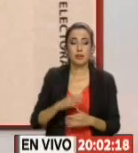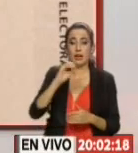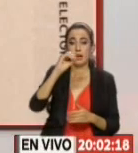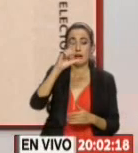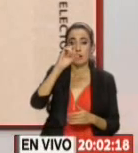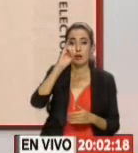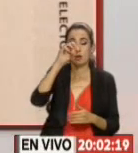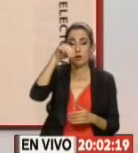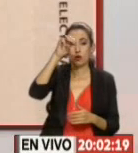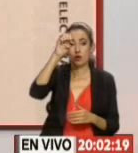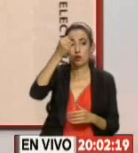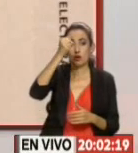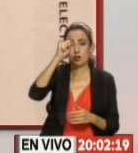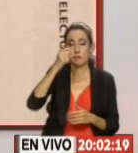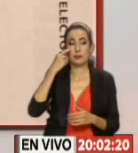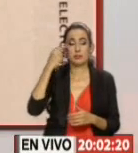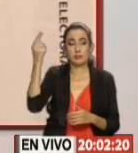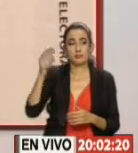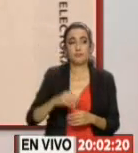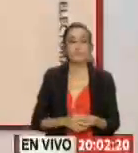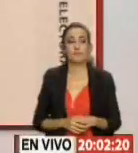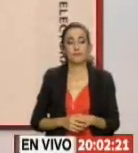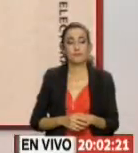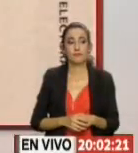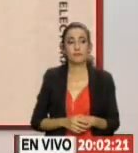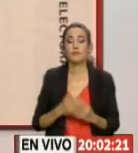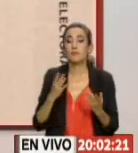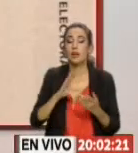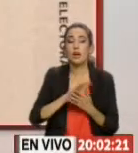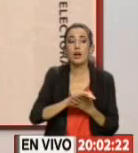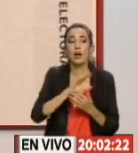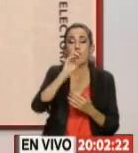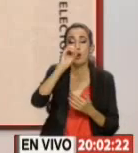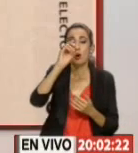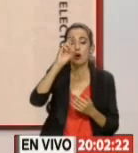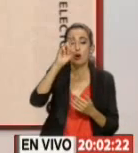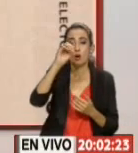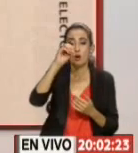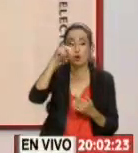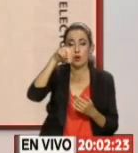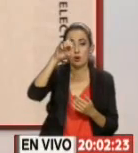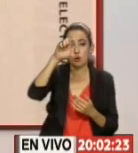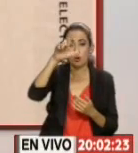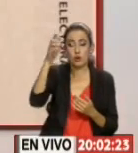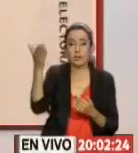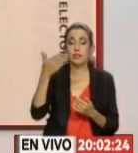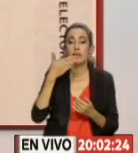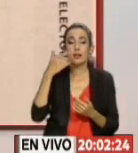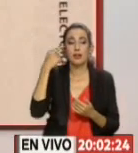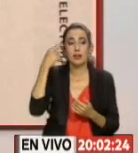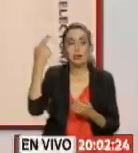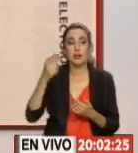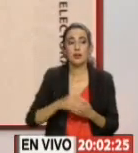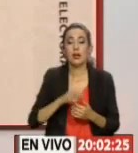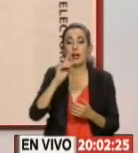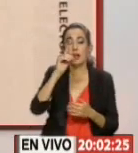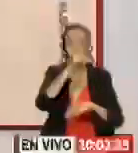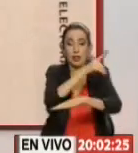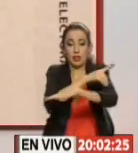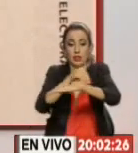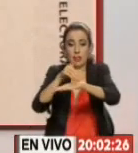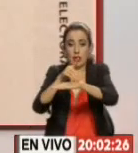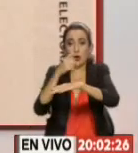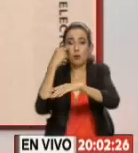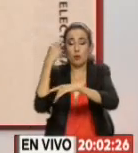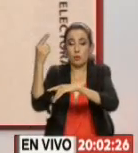Colimes, Norma Ordóñez Murillo. En el Cantón Coronel Marcelino Maridueñas, Pedro Orellana. En Daule, Wilson